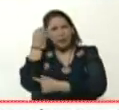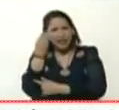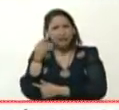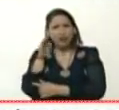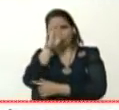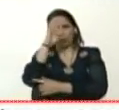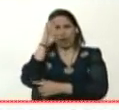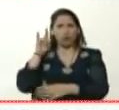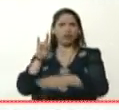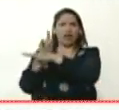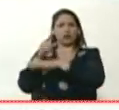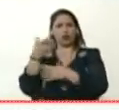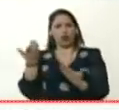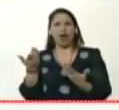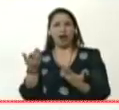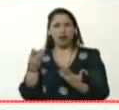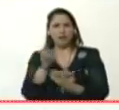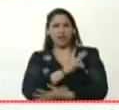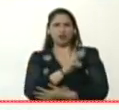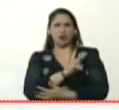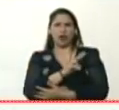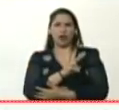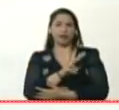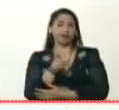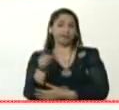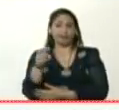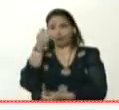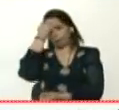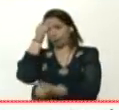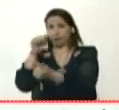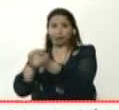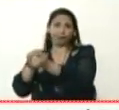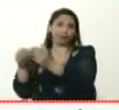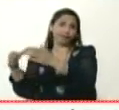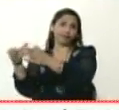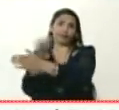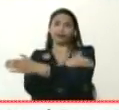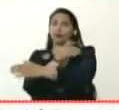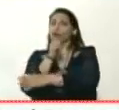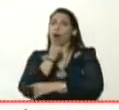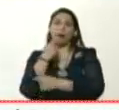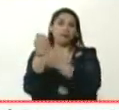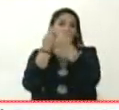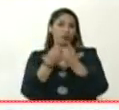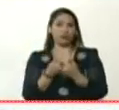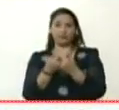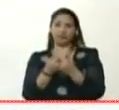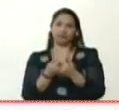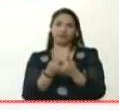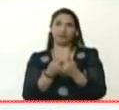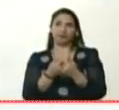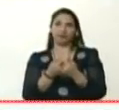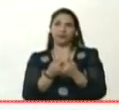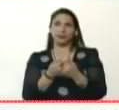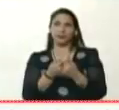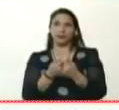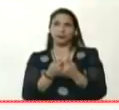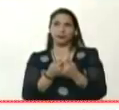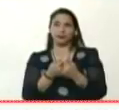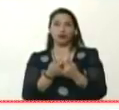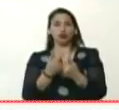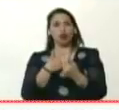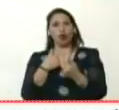La necedad del que no tiene precio. Me declaro